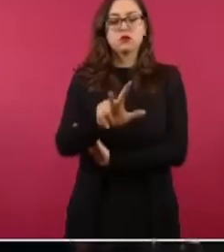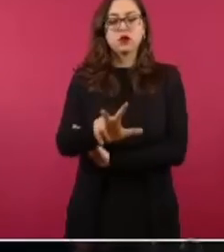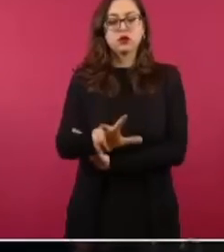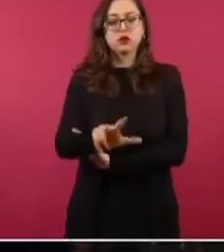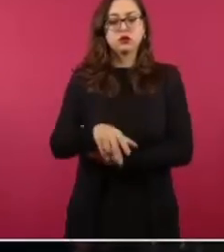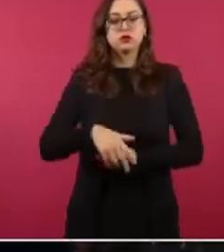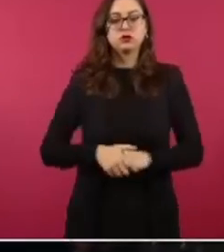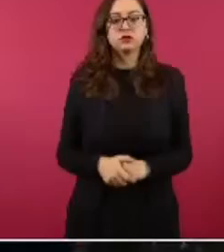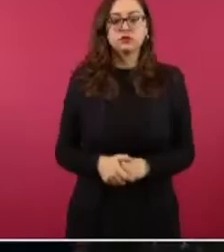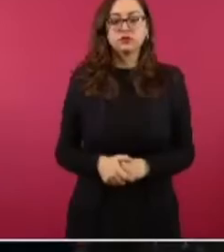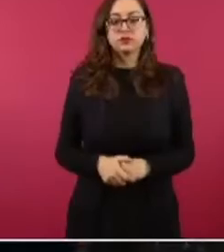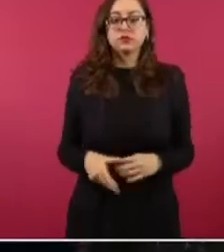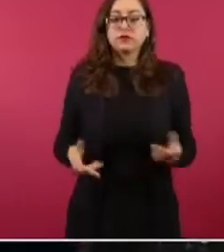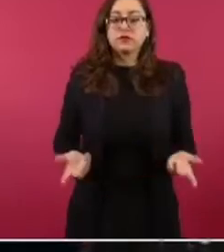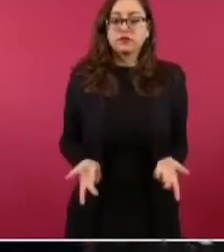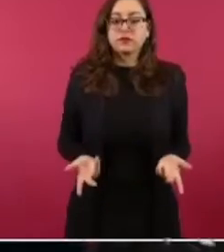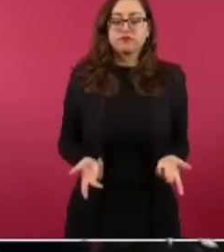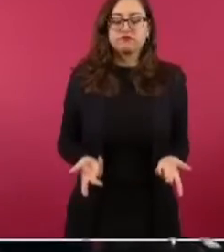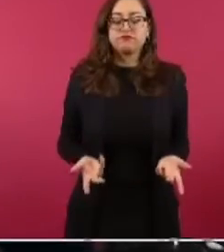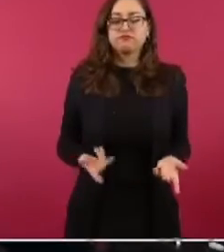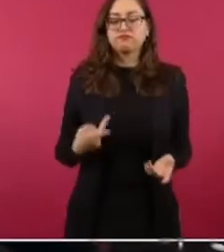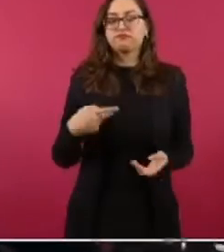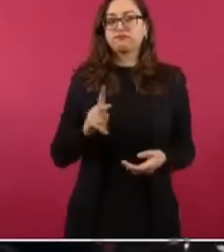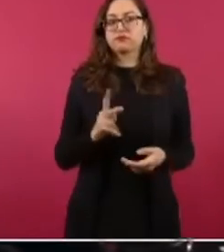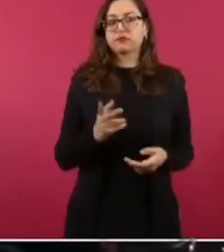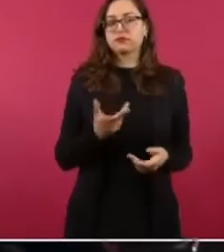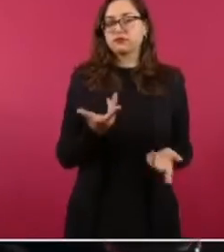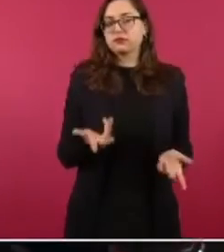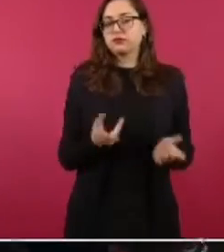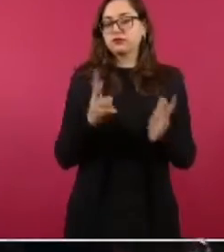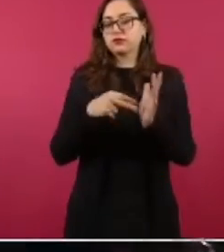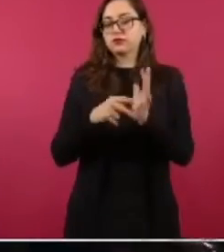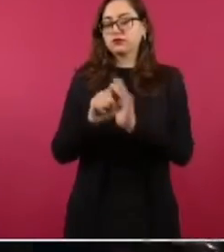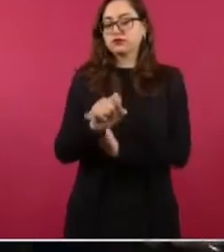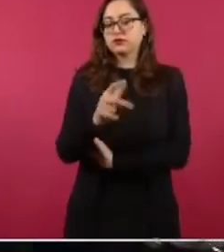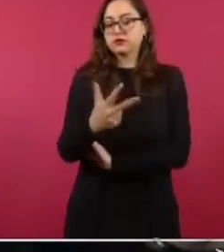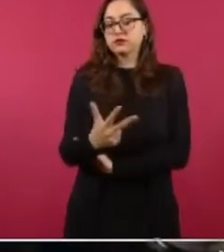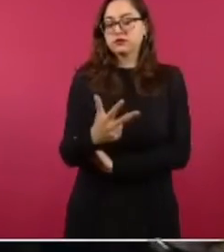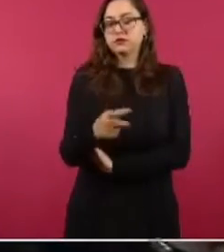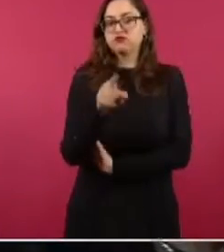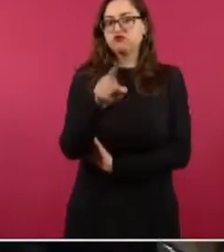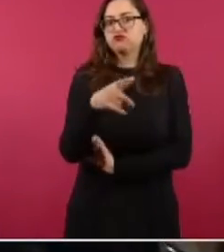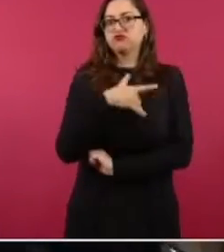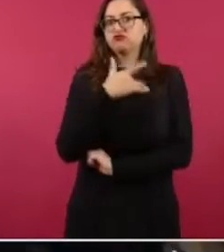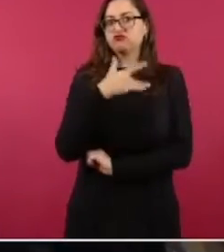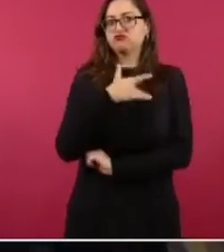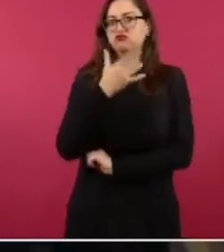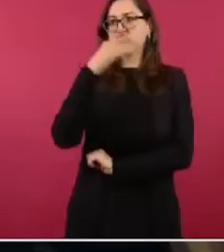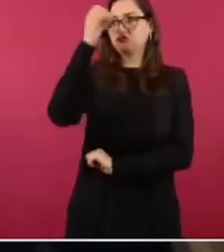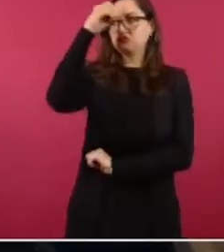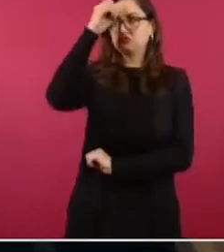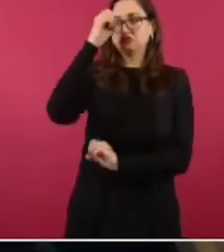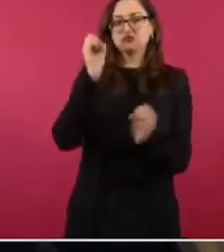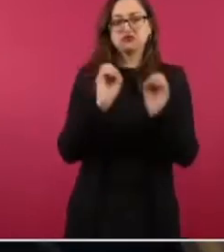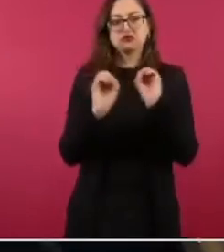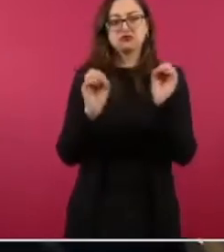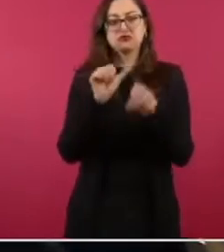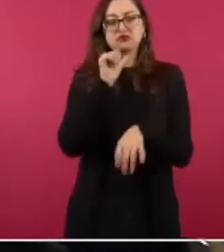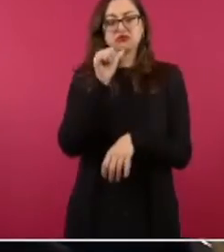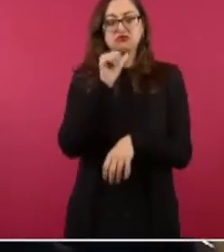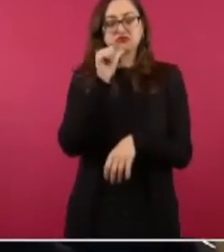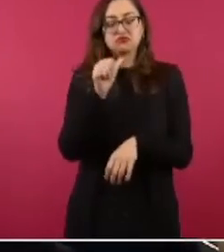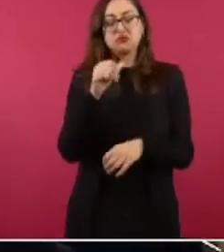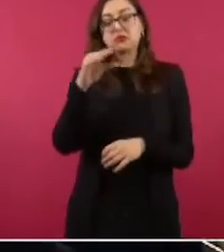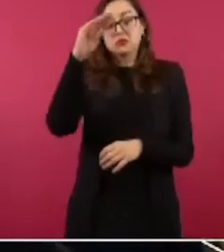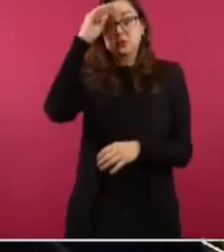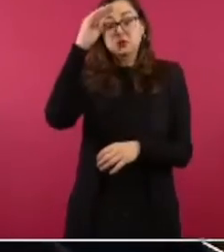en 2028, que usted ya no va a opinar, preguntarle si usted proyecta desde este momento que va a ser suficiente ese